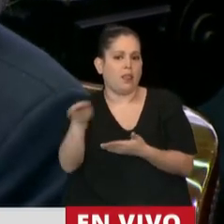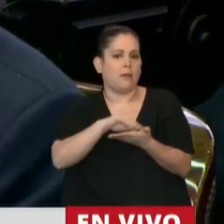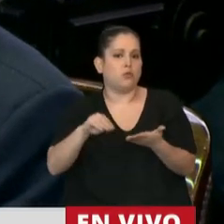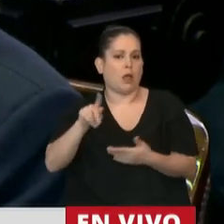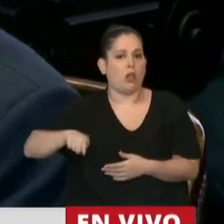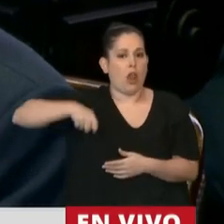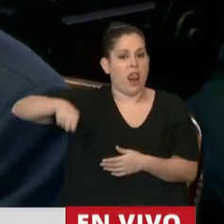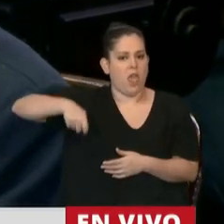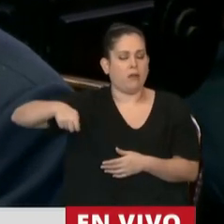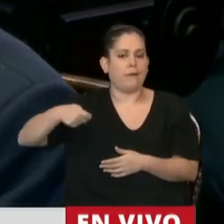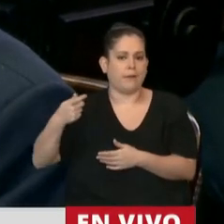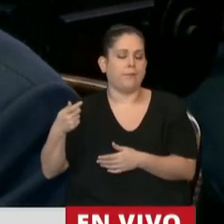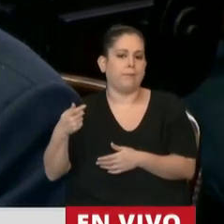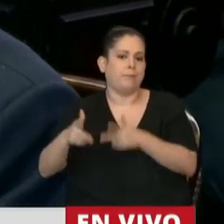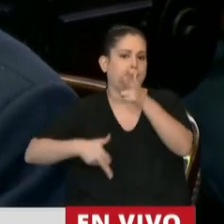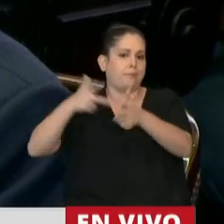Negri, quien planteó